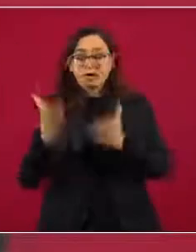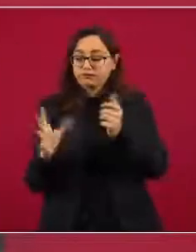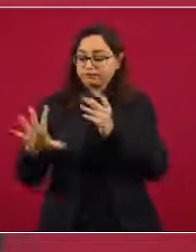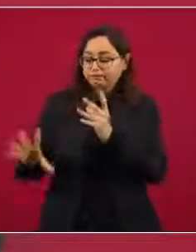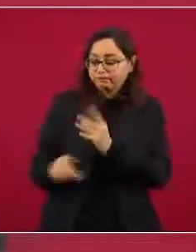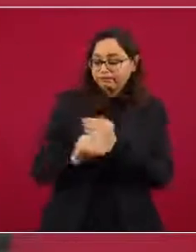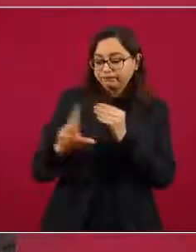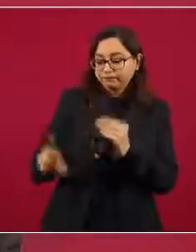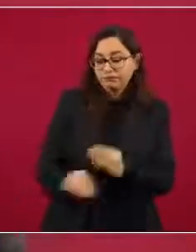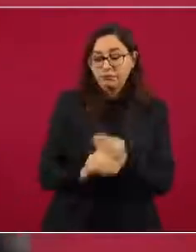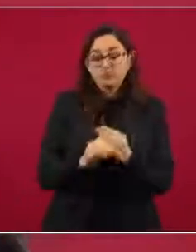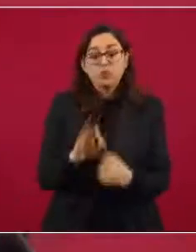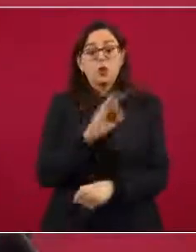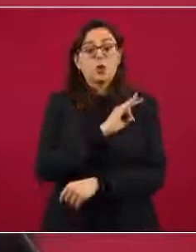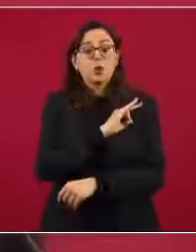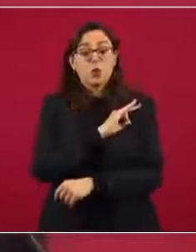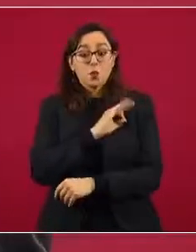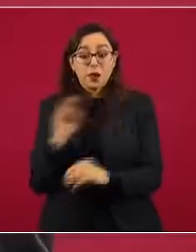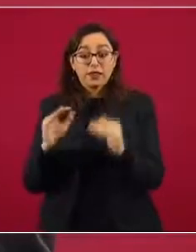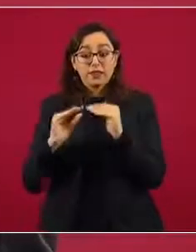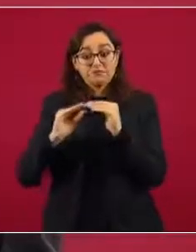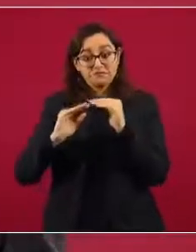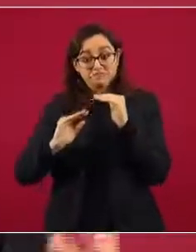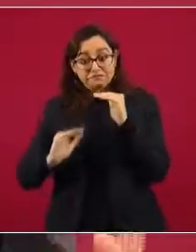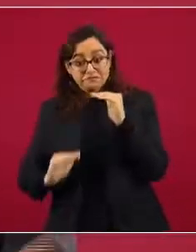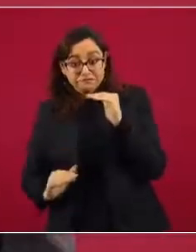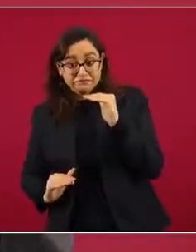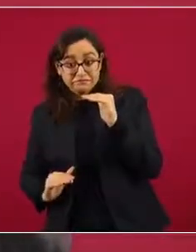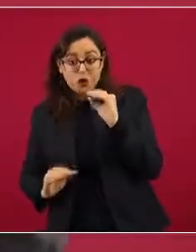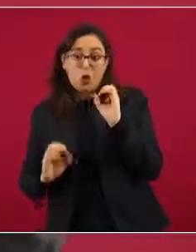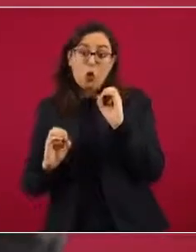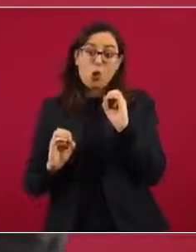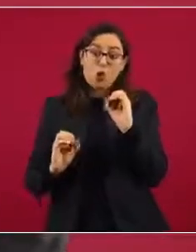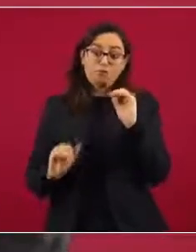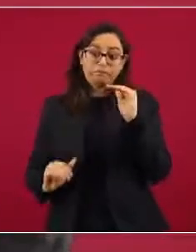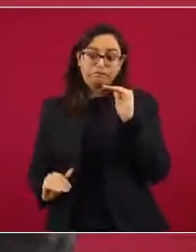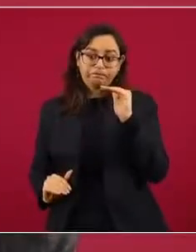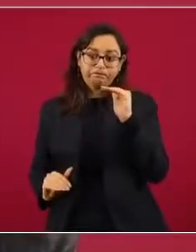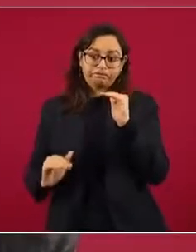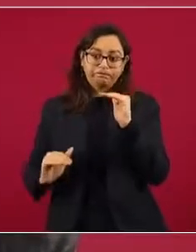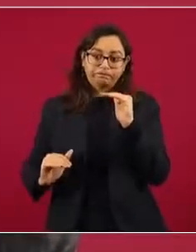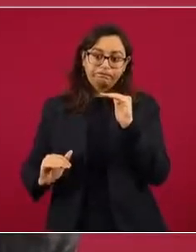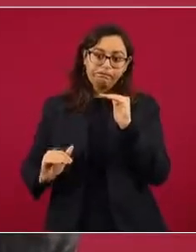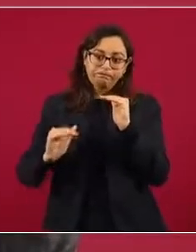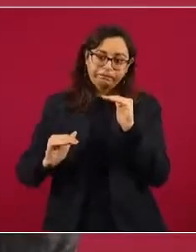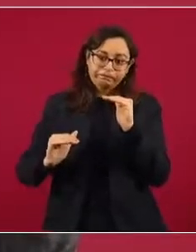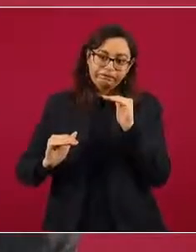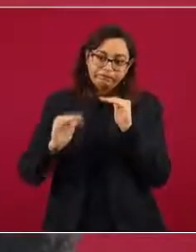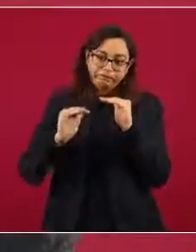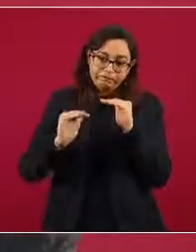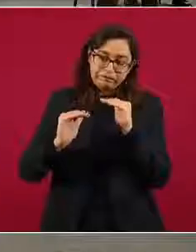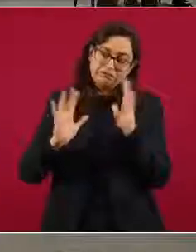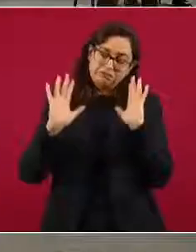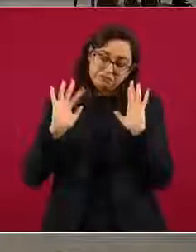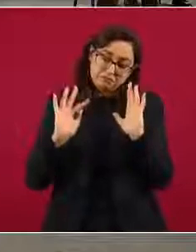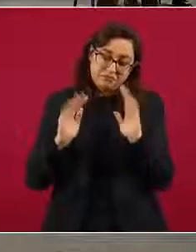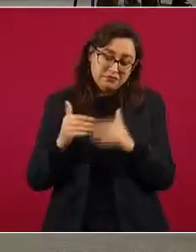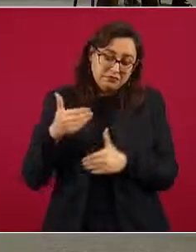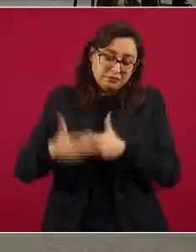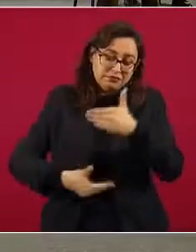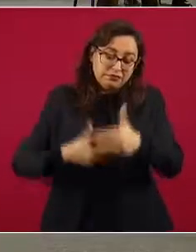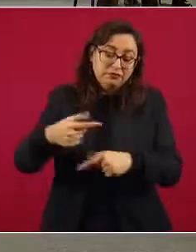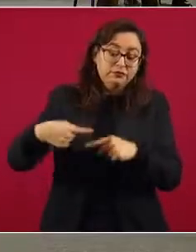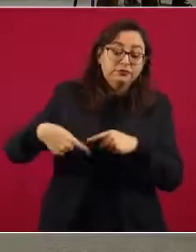puede disminuir esta magnitud, este tamaño de la diferencia, de la reducción, y terminemos